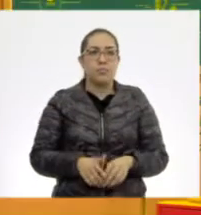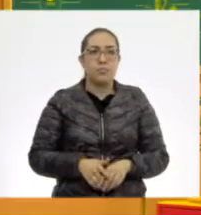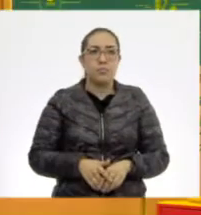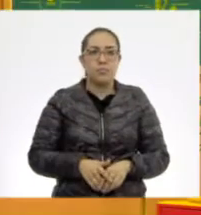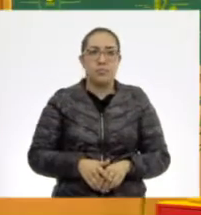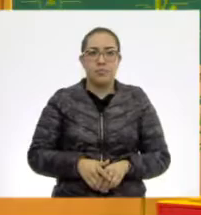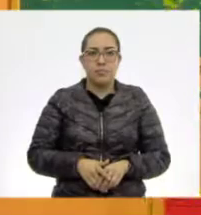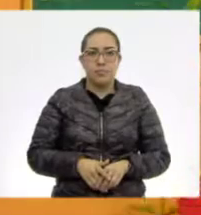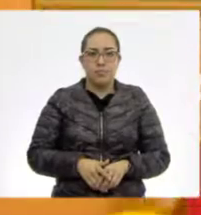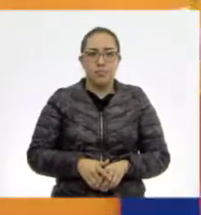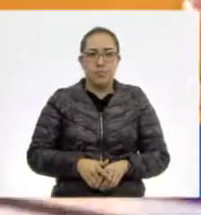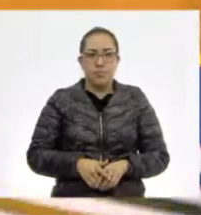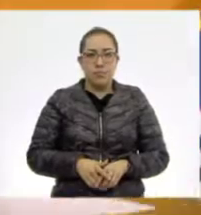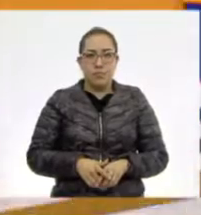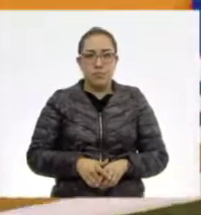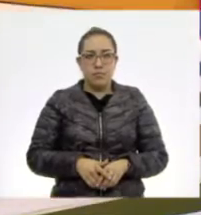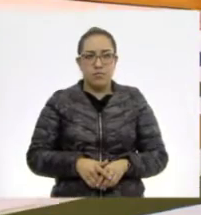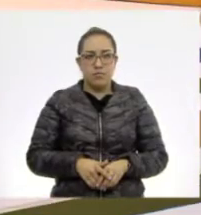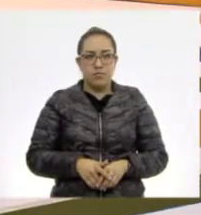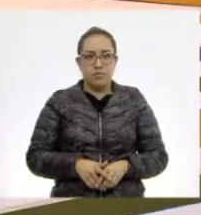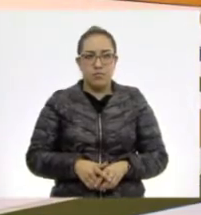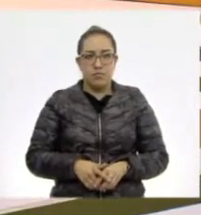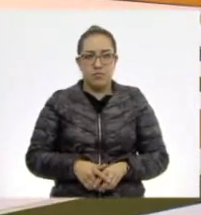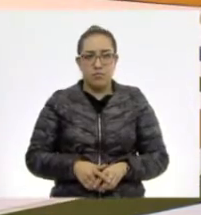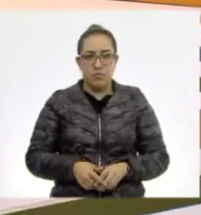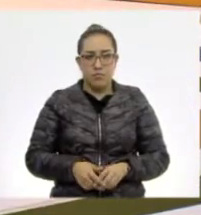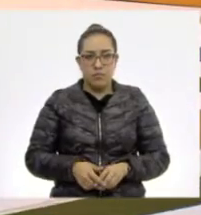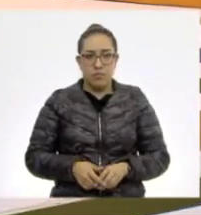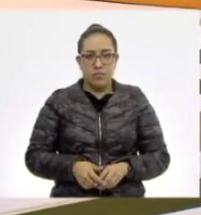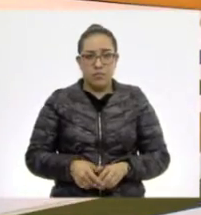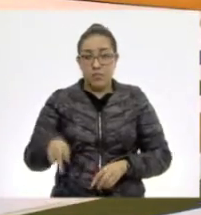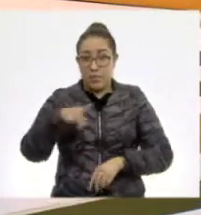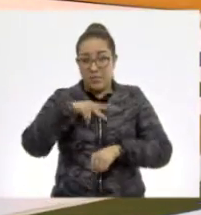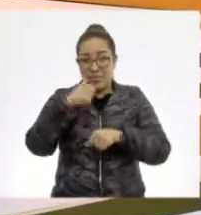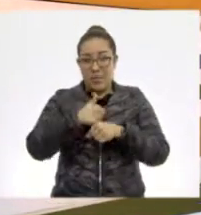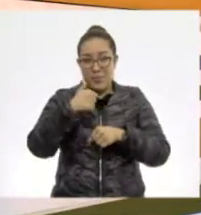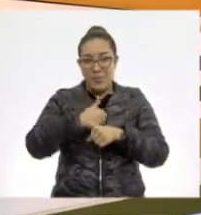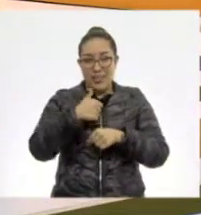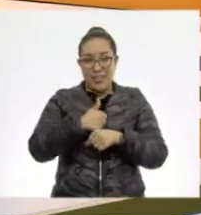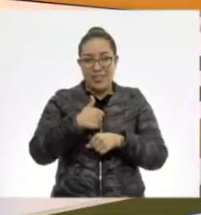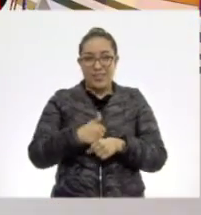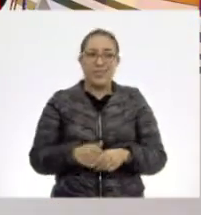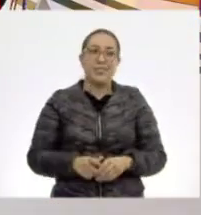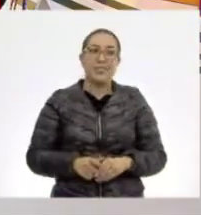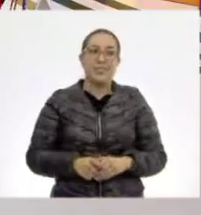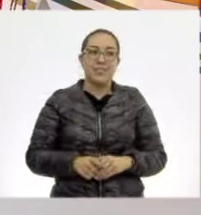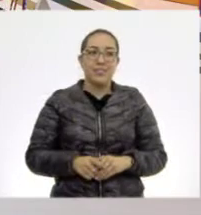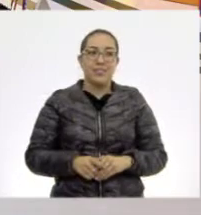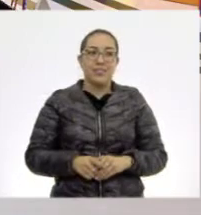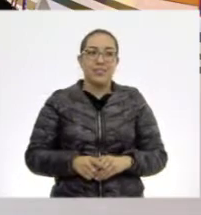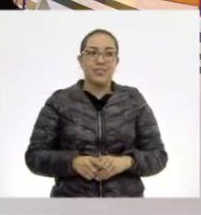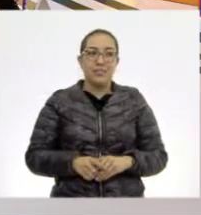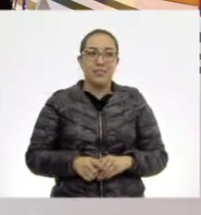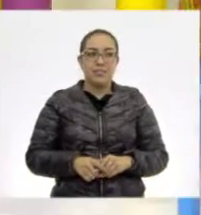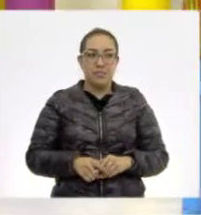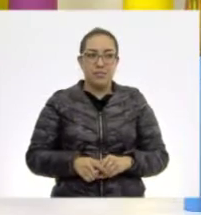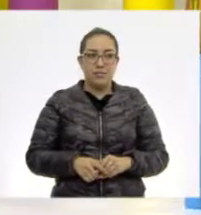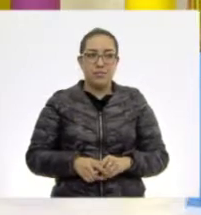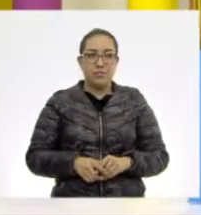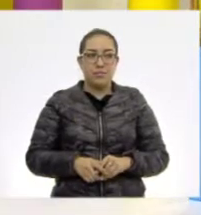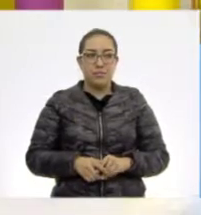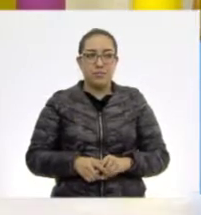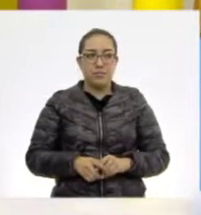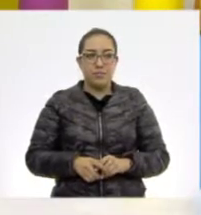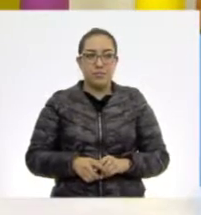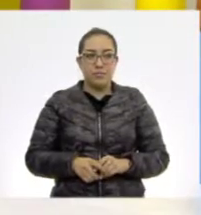cuatro, entonces... Mis abuelitos, voy a colocar pues muy aquí cerca. A mis abuelitos. Sí, porque además mis abuelitos son los que me